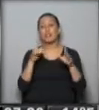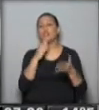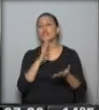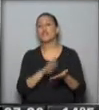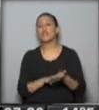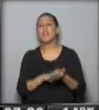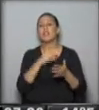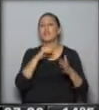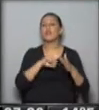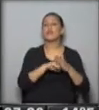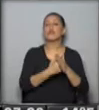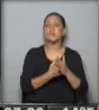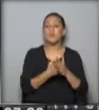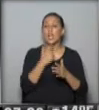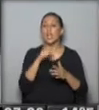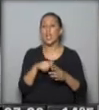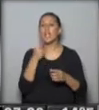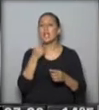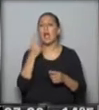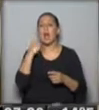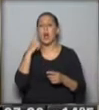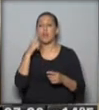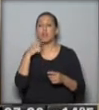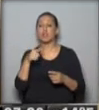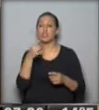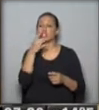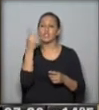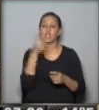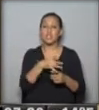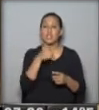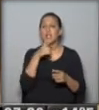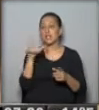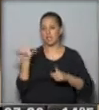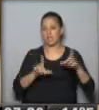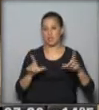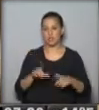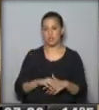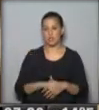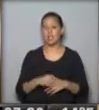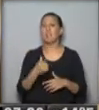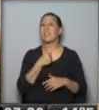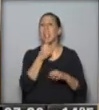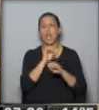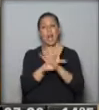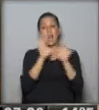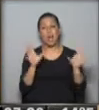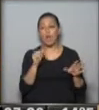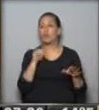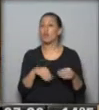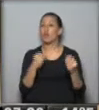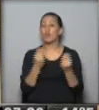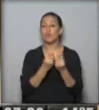su suspensión responden a una operación mediática. Quiero aclarar, porque hoy hay